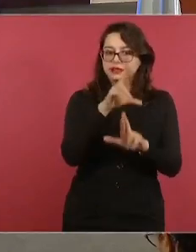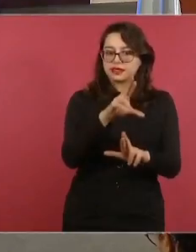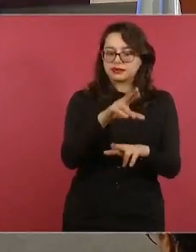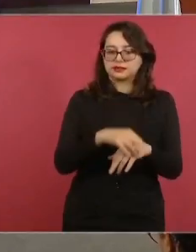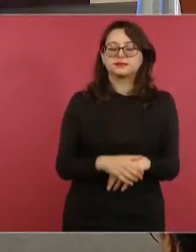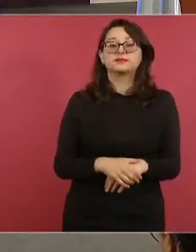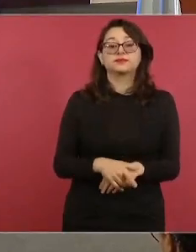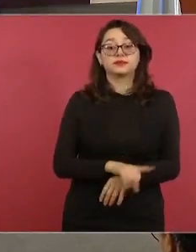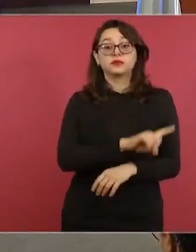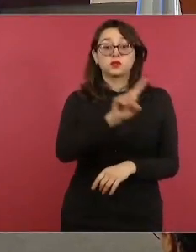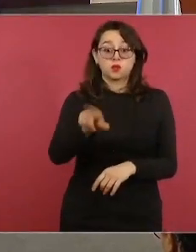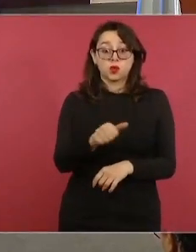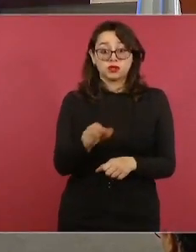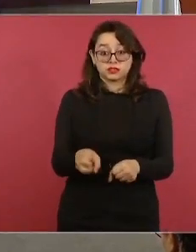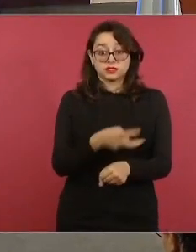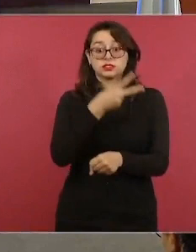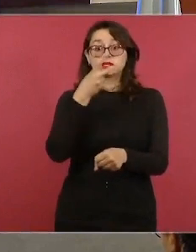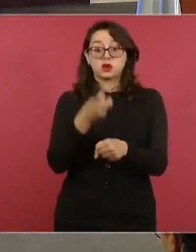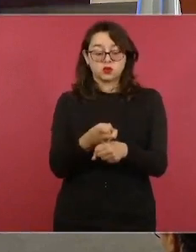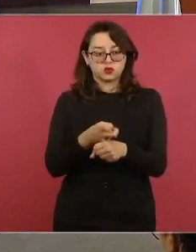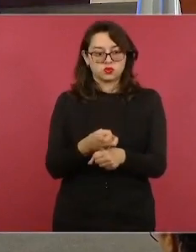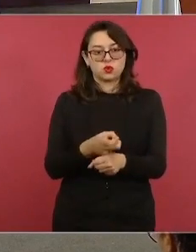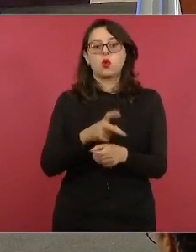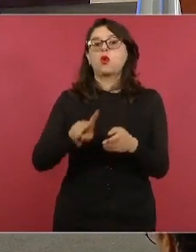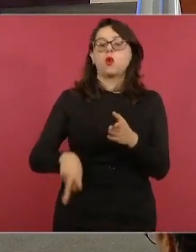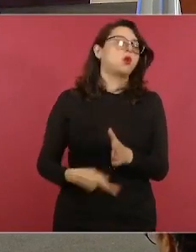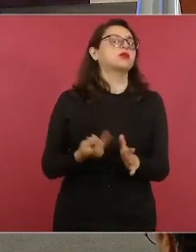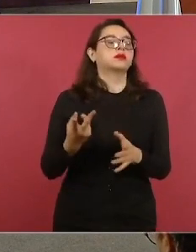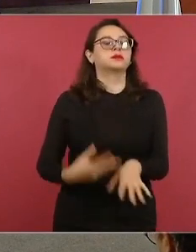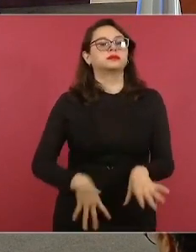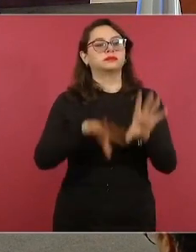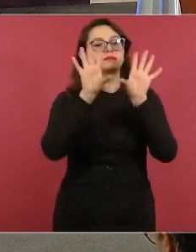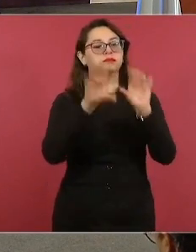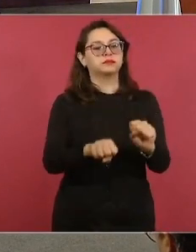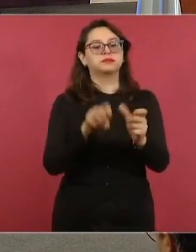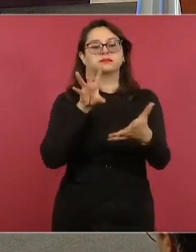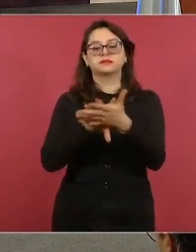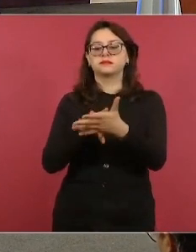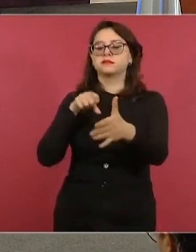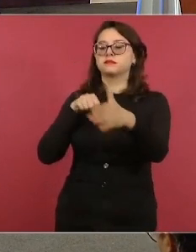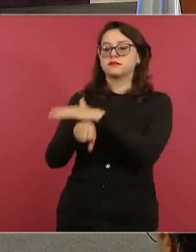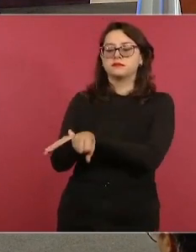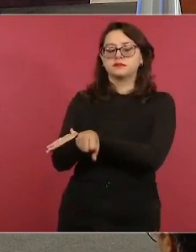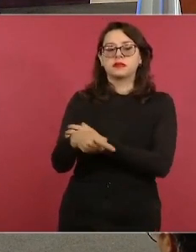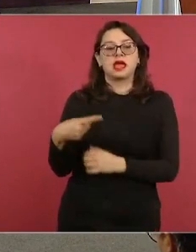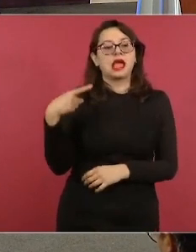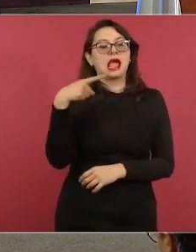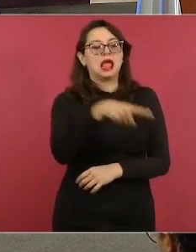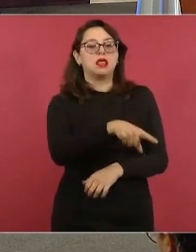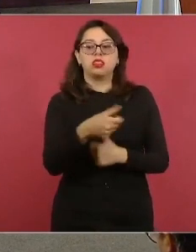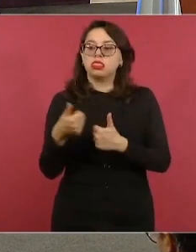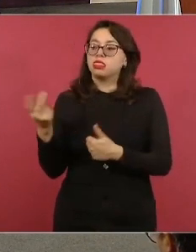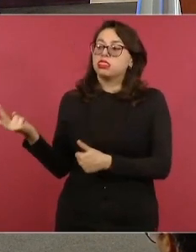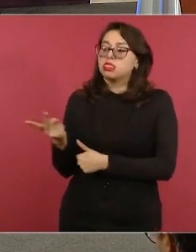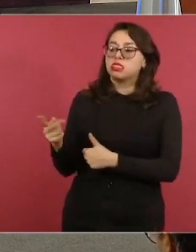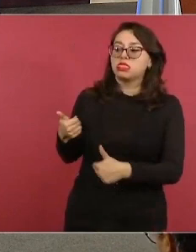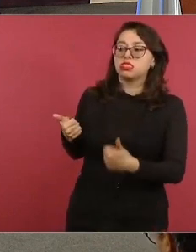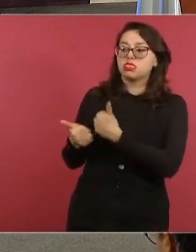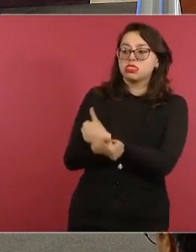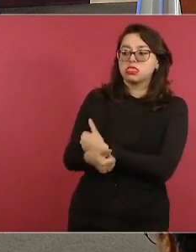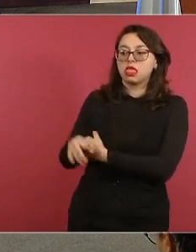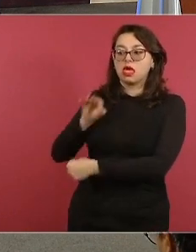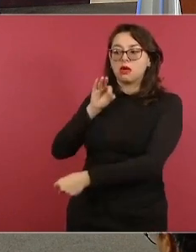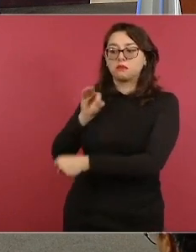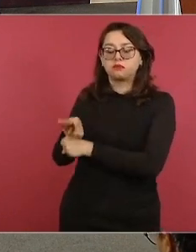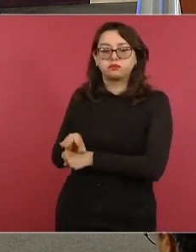Se dio por el delito de encubrimiento por favorecimiento también por parte de la Fiscalía de la Ciudad de México por lo cual